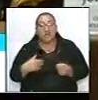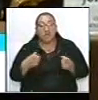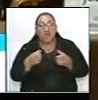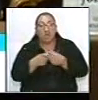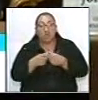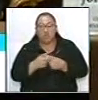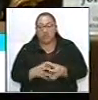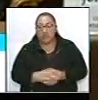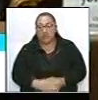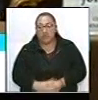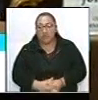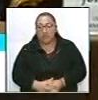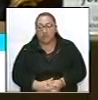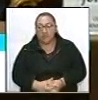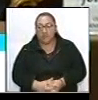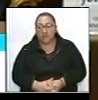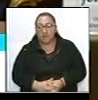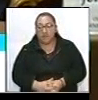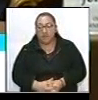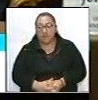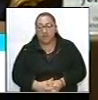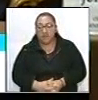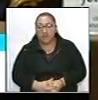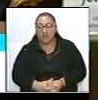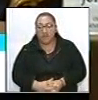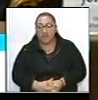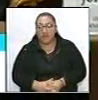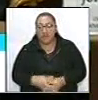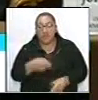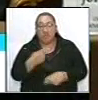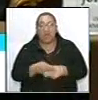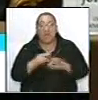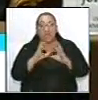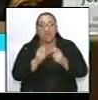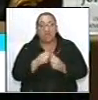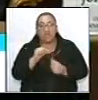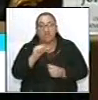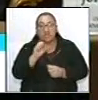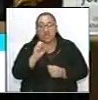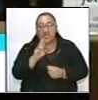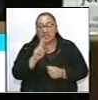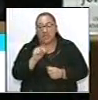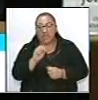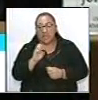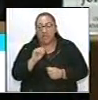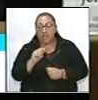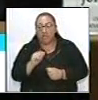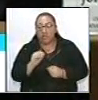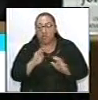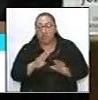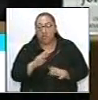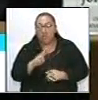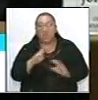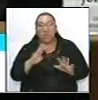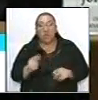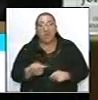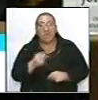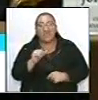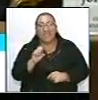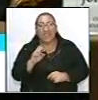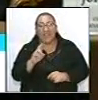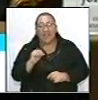Interna, Jorge del Castillo. A nombre de la Asociación de Serenos del Perú y a nombre de los 29.000